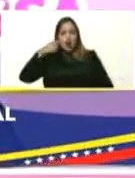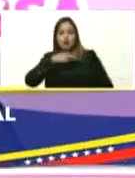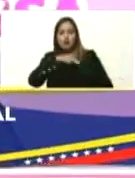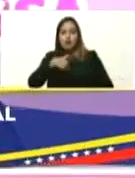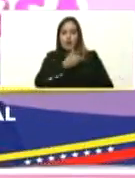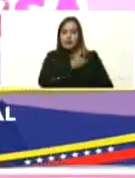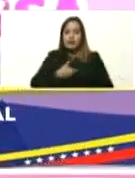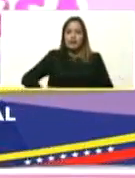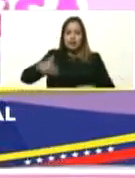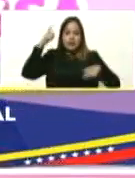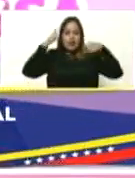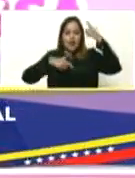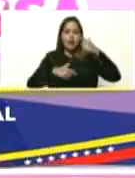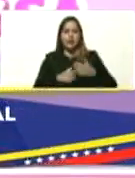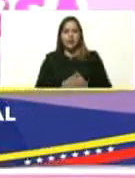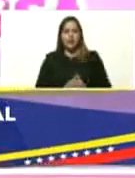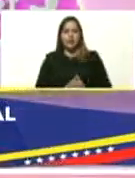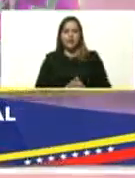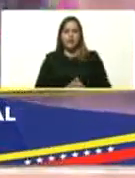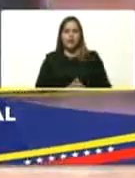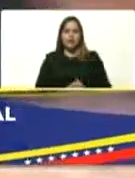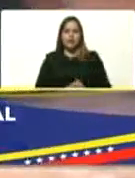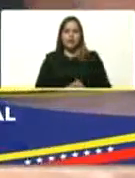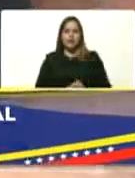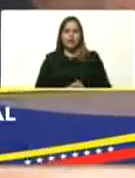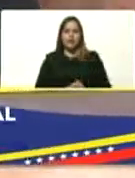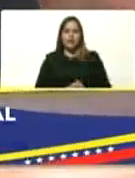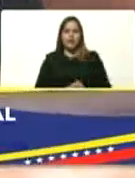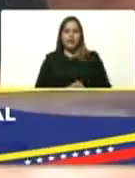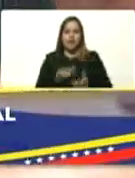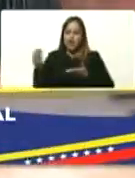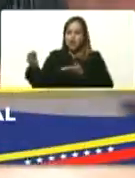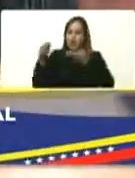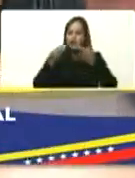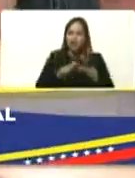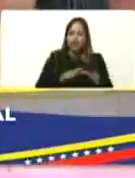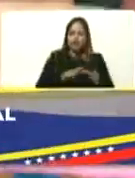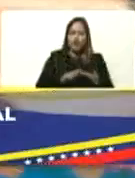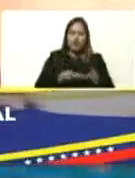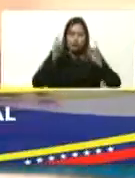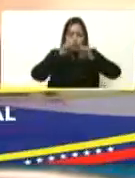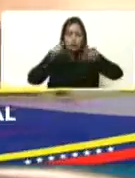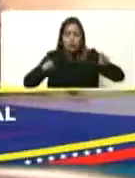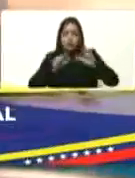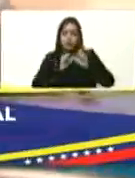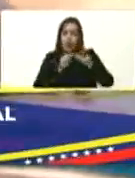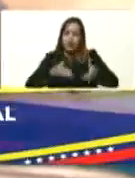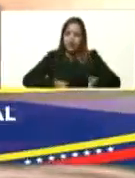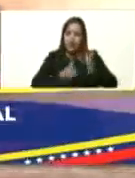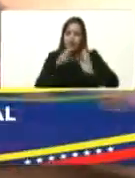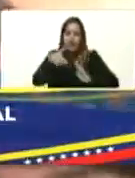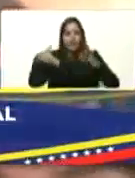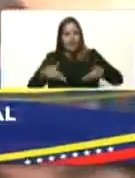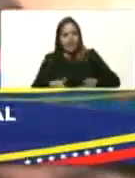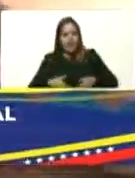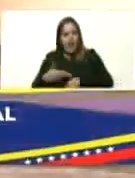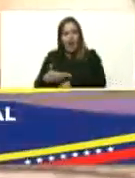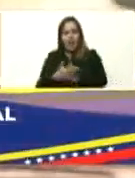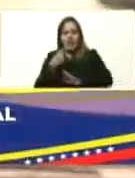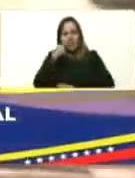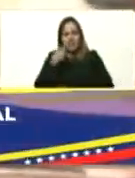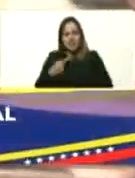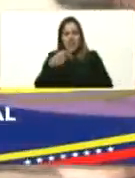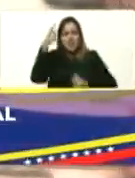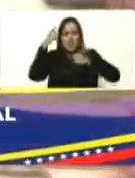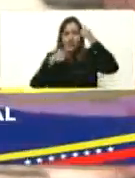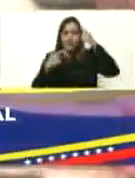comandante Chávez, quien nos inspiró a seguir avanzando en esta lucha. Ya lo decía él,